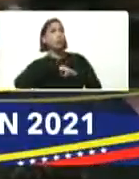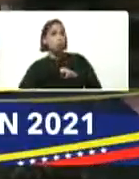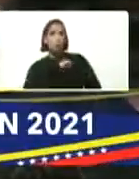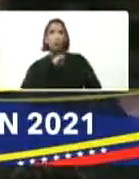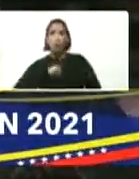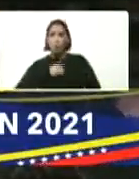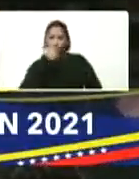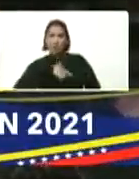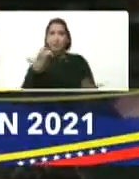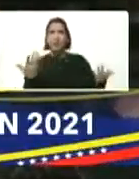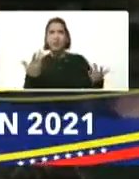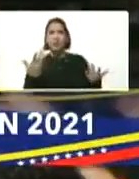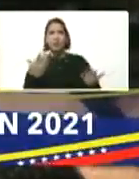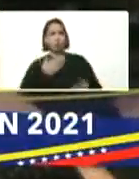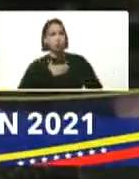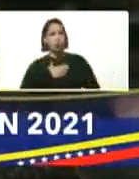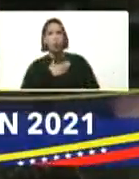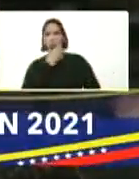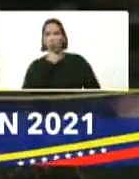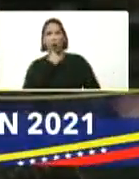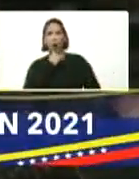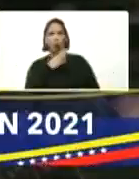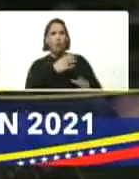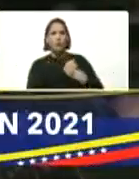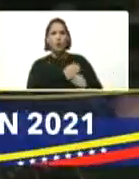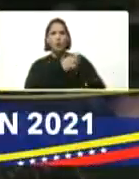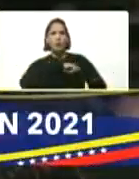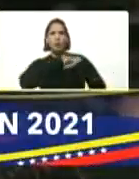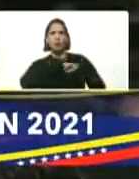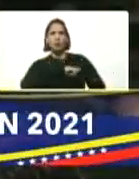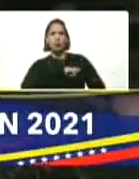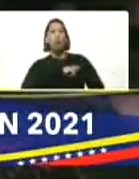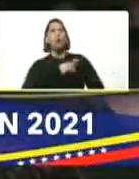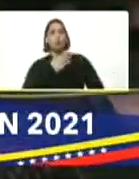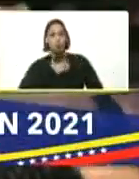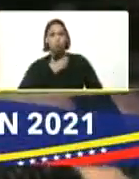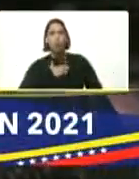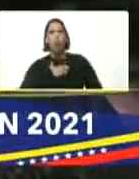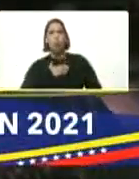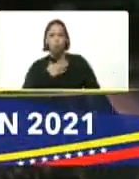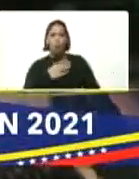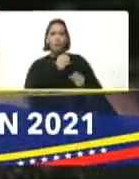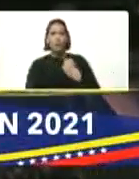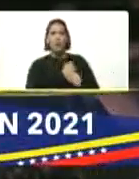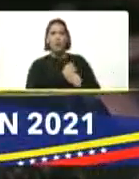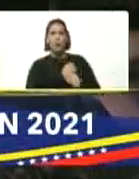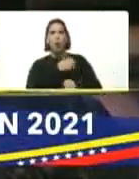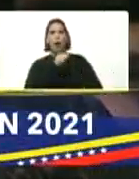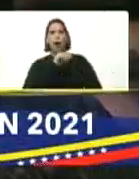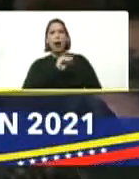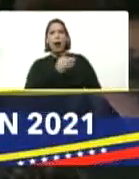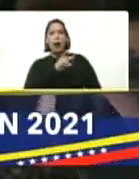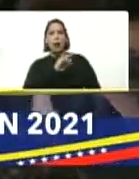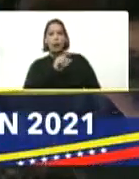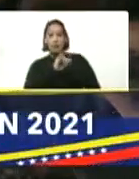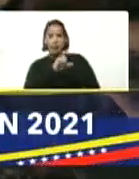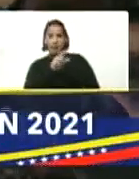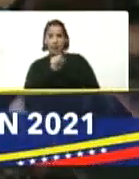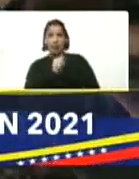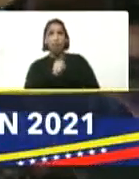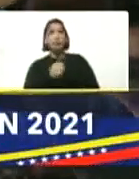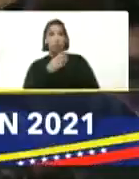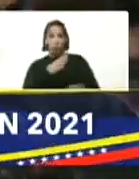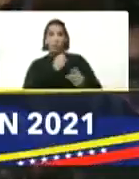así, porque yo soy atea, presidente, pero yo creo en el credo de Aquiles Nazoa. Creo en la amistad como el invento más bello del hombre y